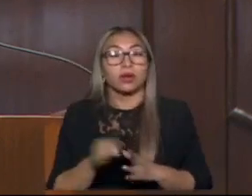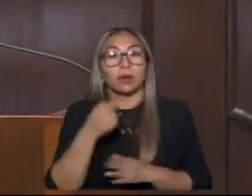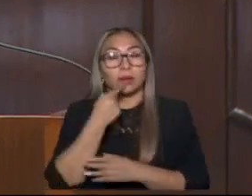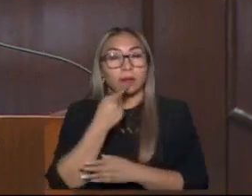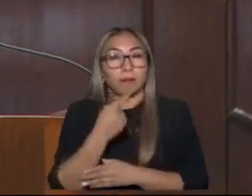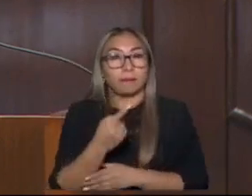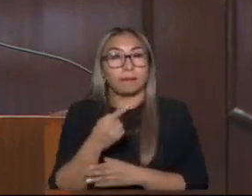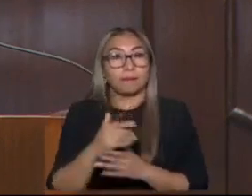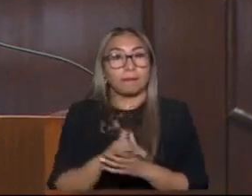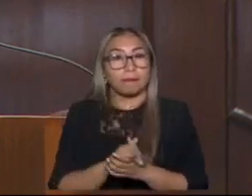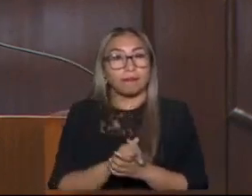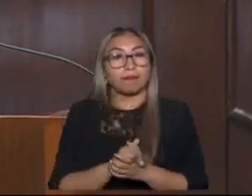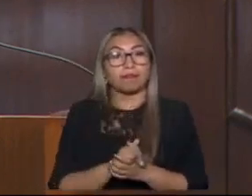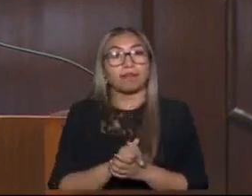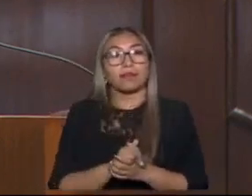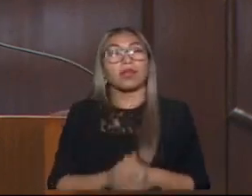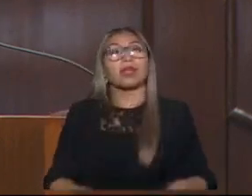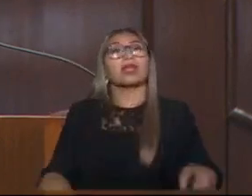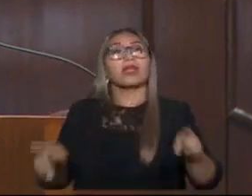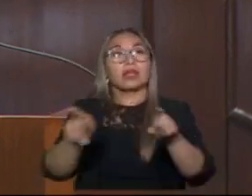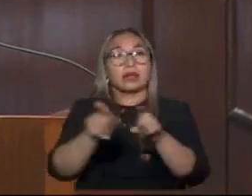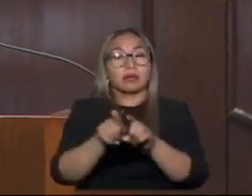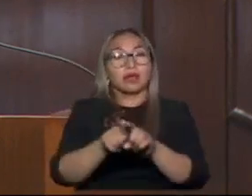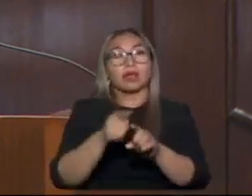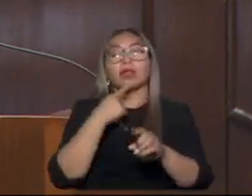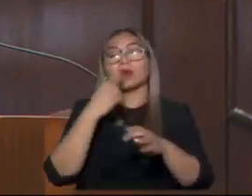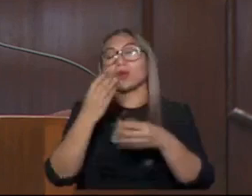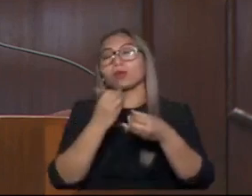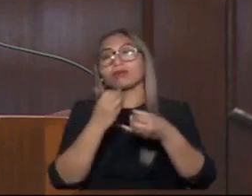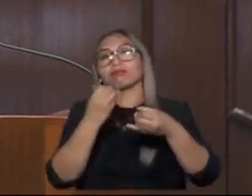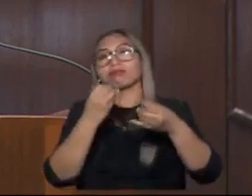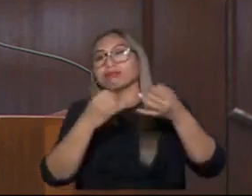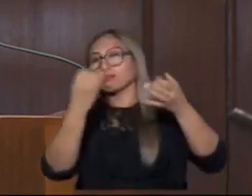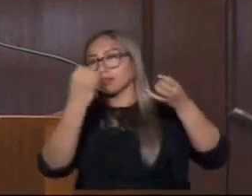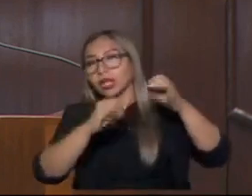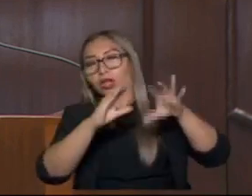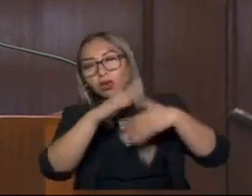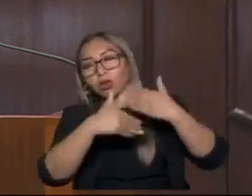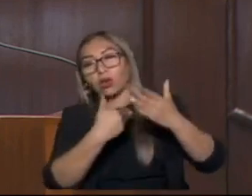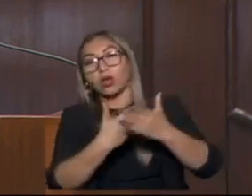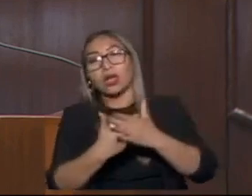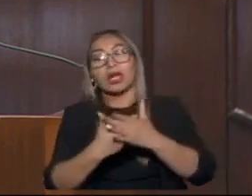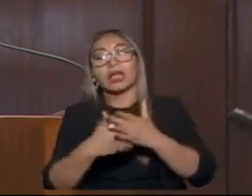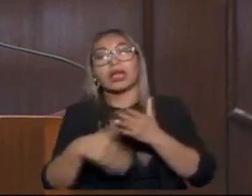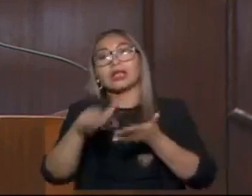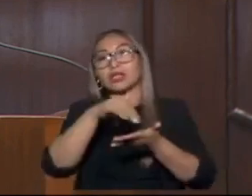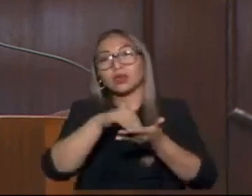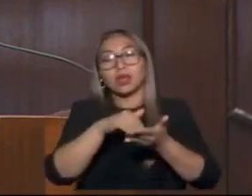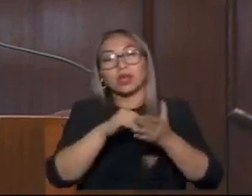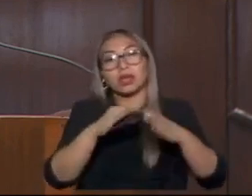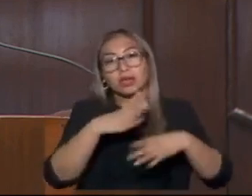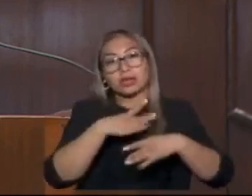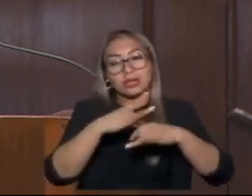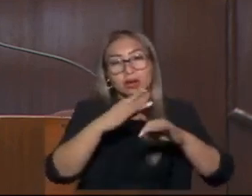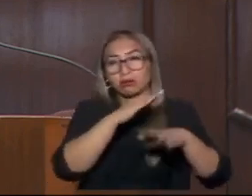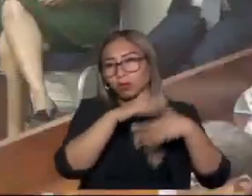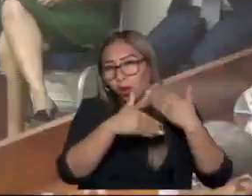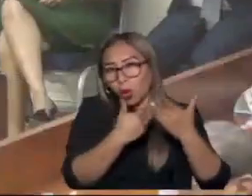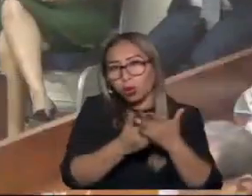Rescate y finalización de la Ciudad de la Salud.